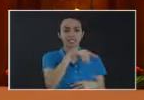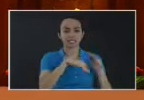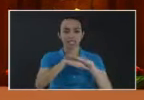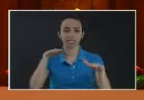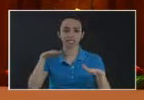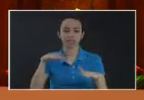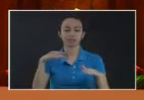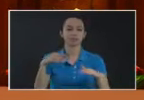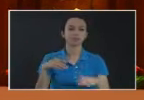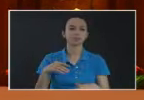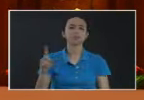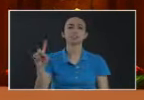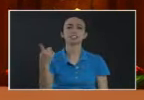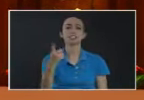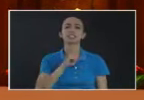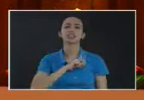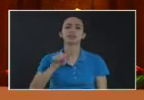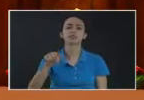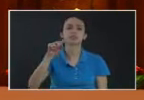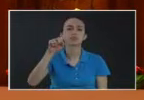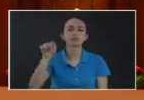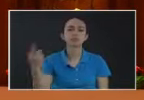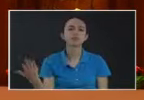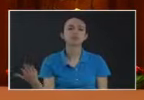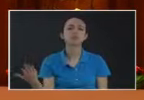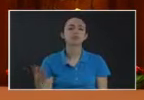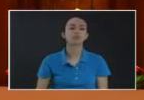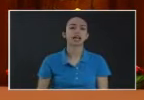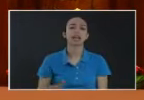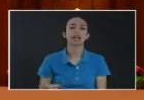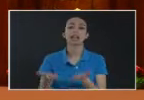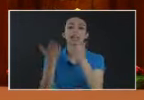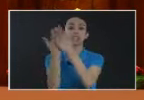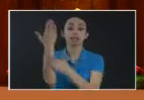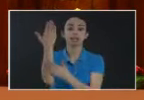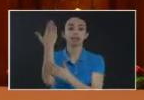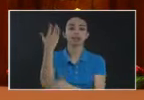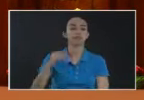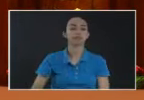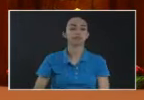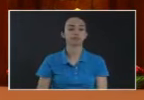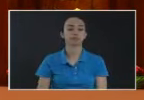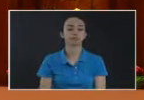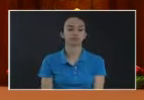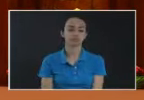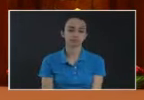fue 91. ¿Quiénes estaban, hermanos? Levanten su manita. Ahí hay tres hermanos.